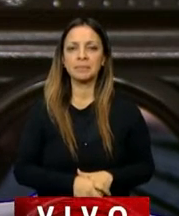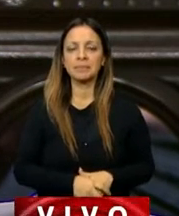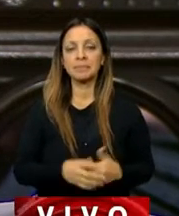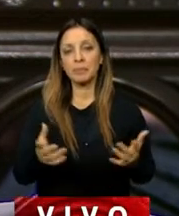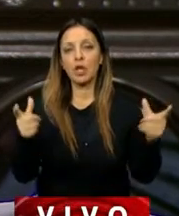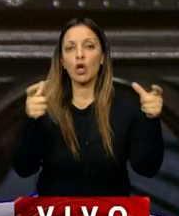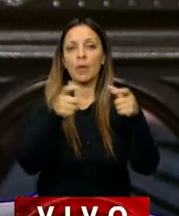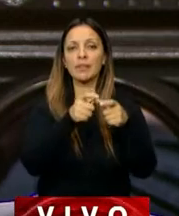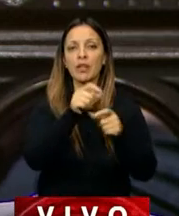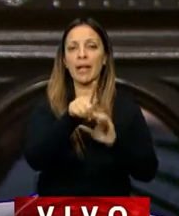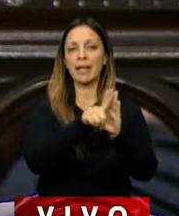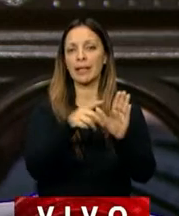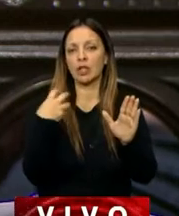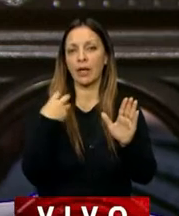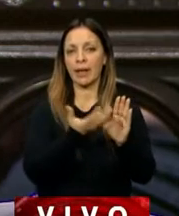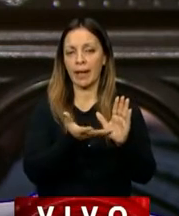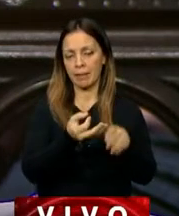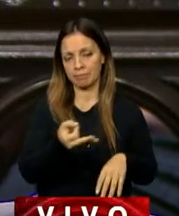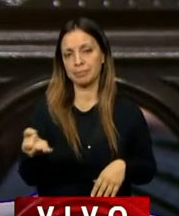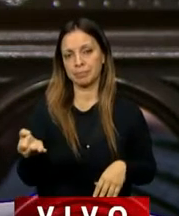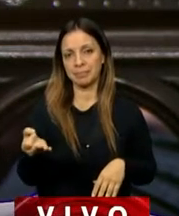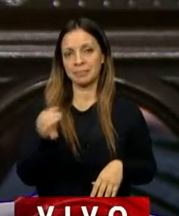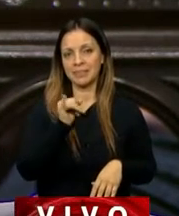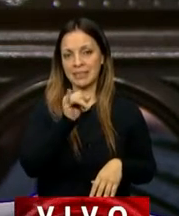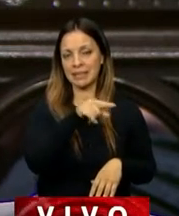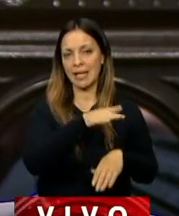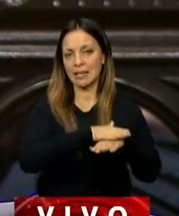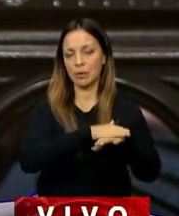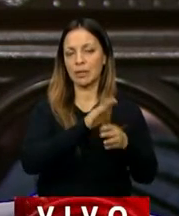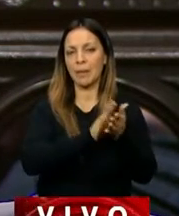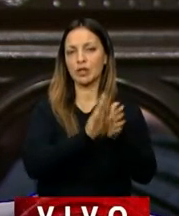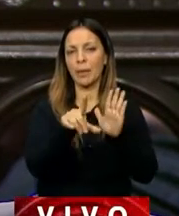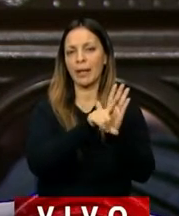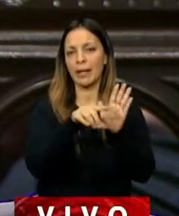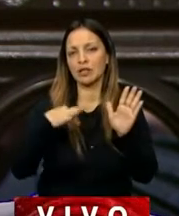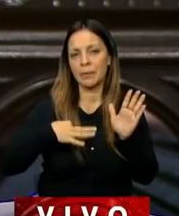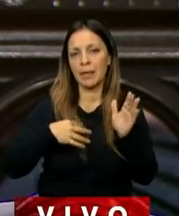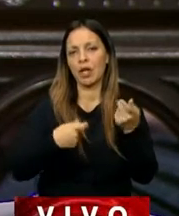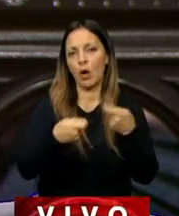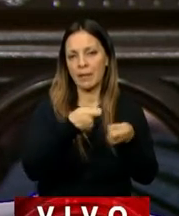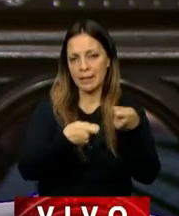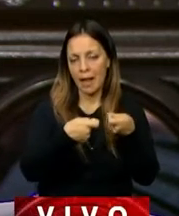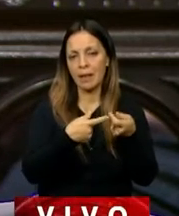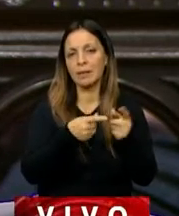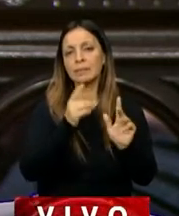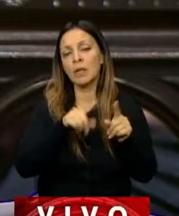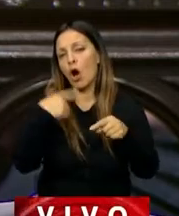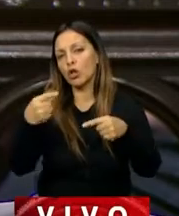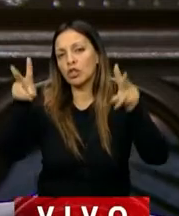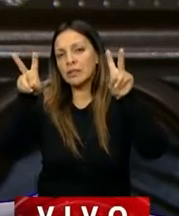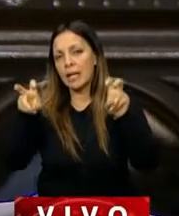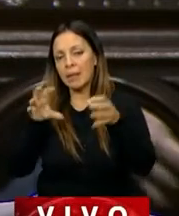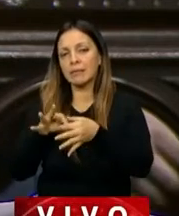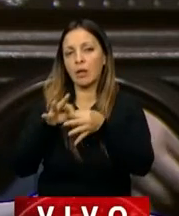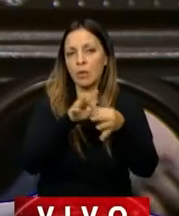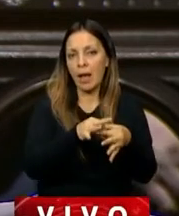La Comisión de Legislación General efectivamente interviene en cuestiones de legislación civil, comercial y aquello otro que